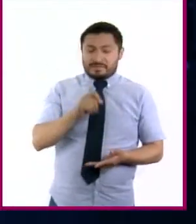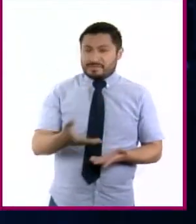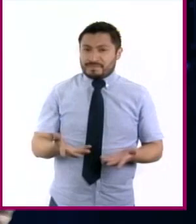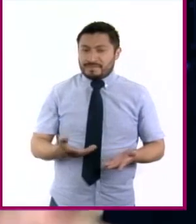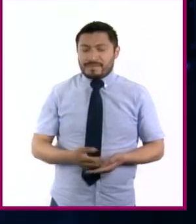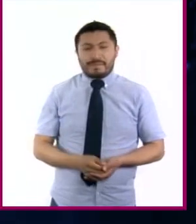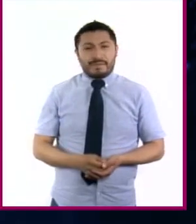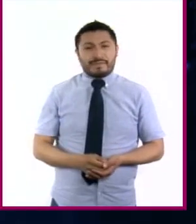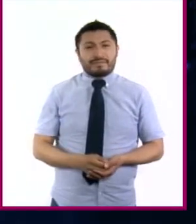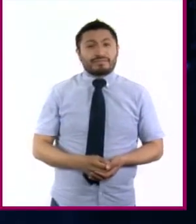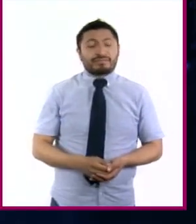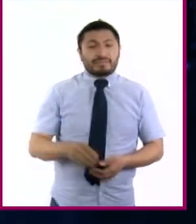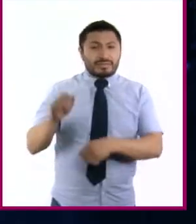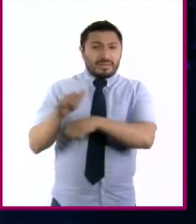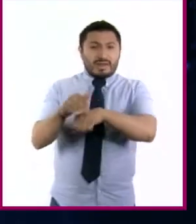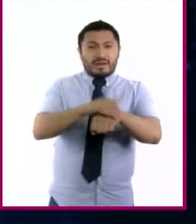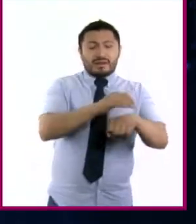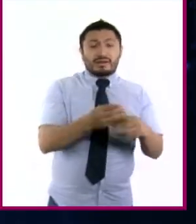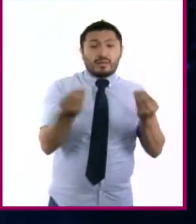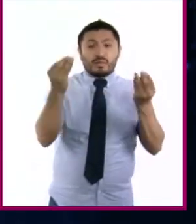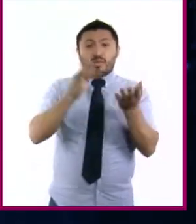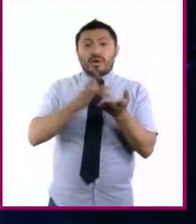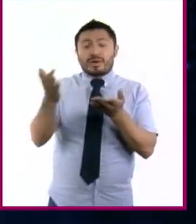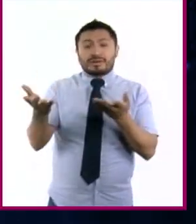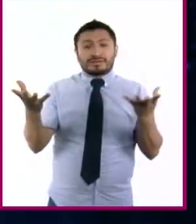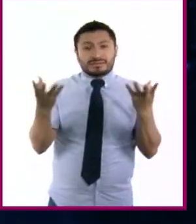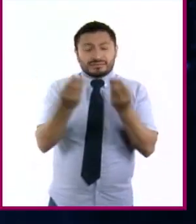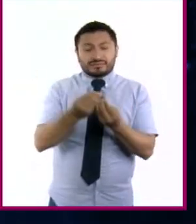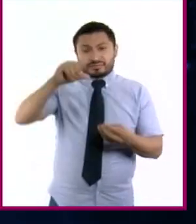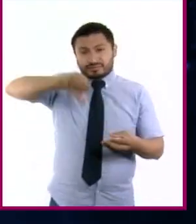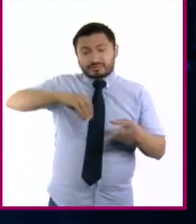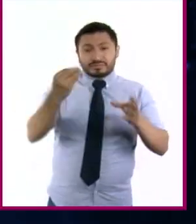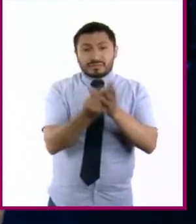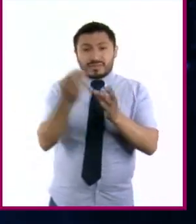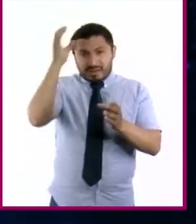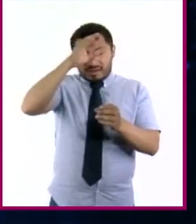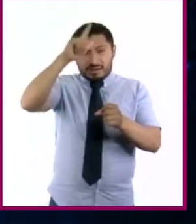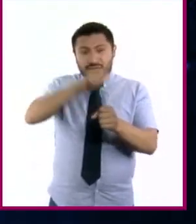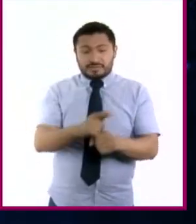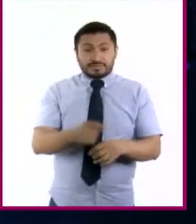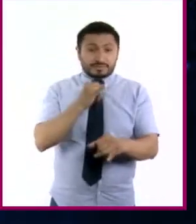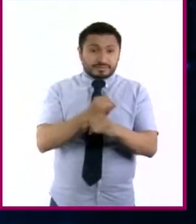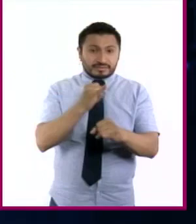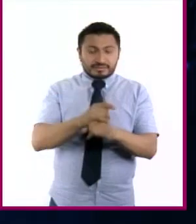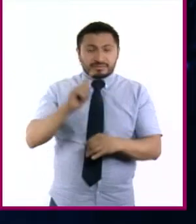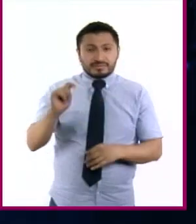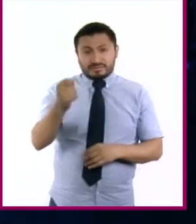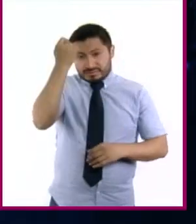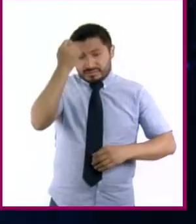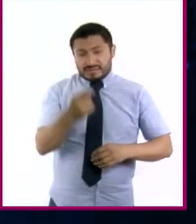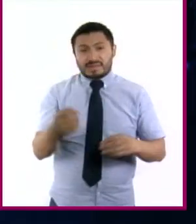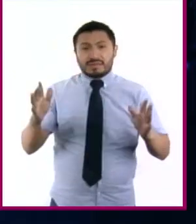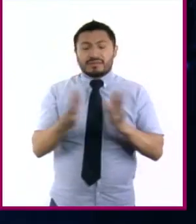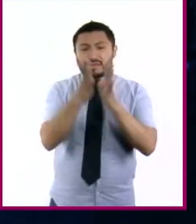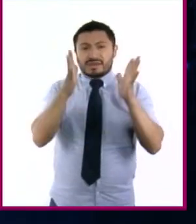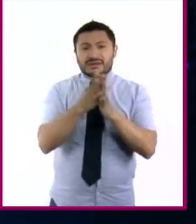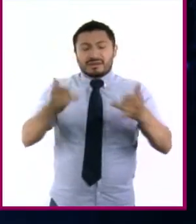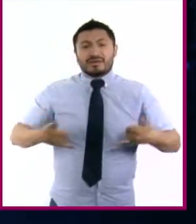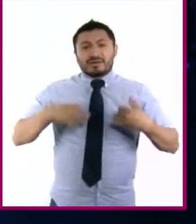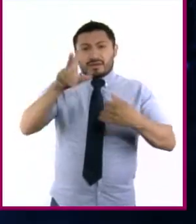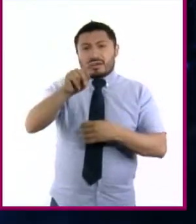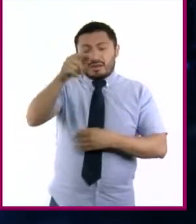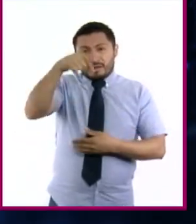mía. Amigos, amigas, muchas gracias por acompañarnos en otro programa de Cultura Digital. Participen con Jóvenes en TV, que es su